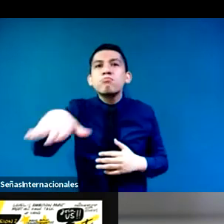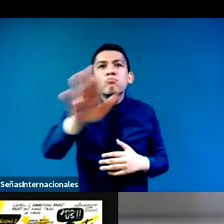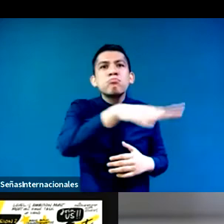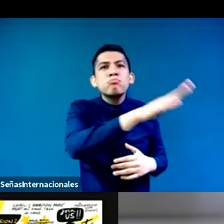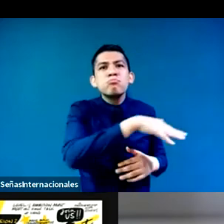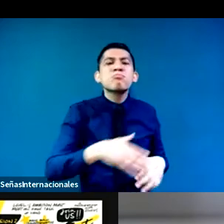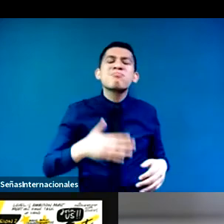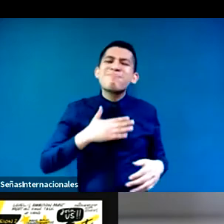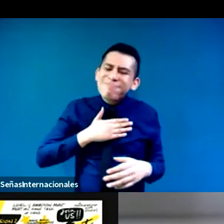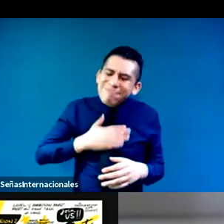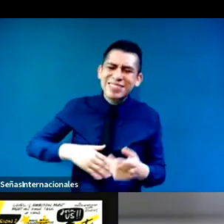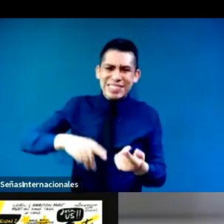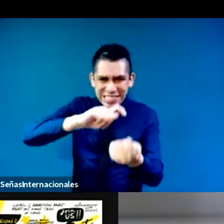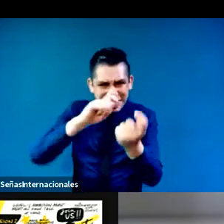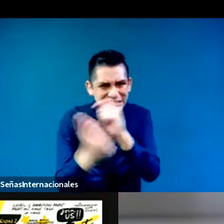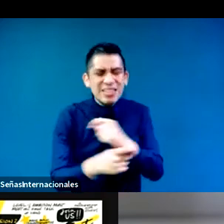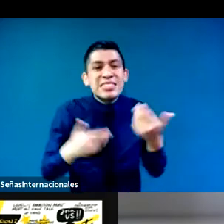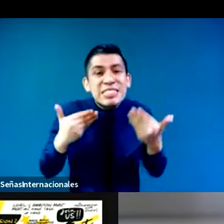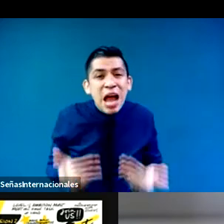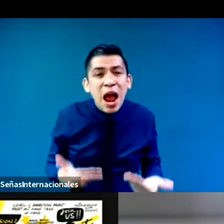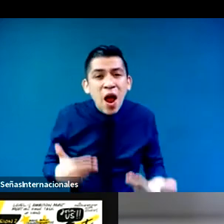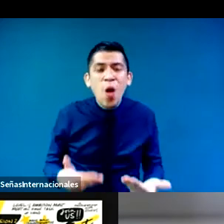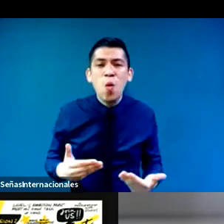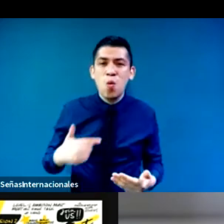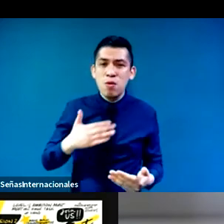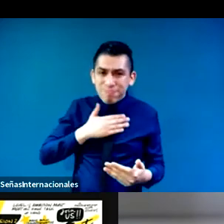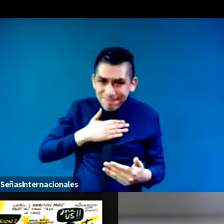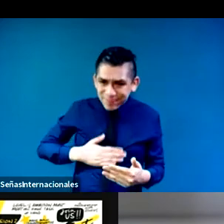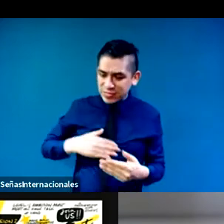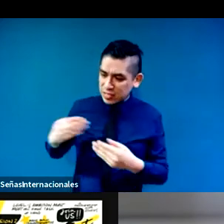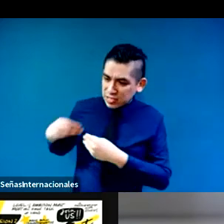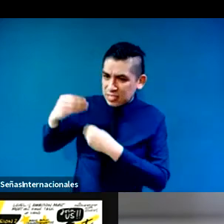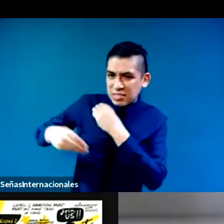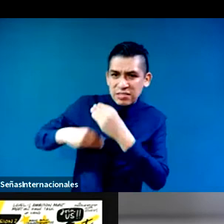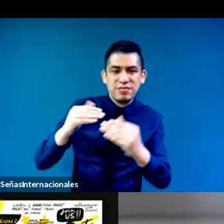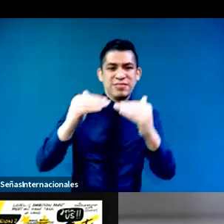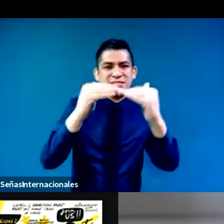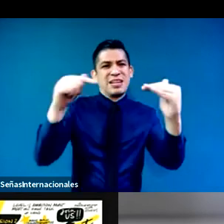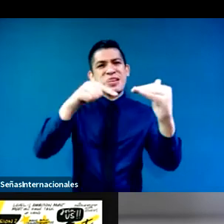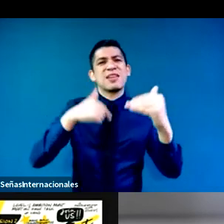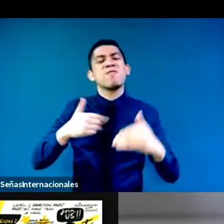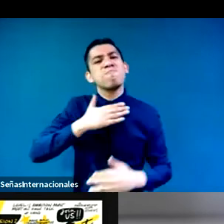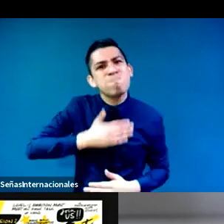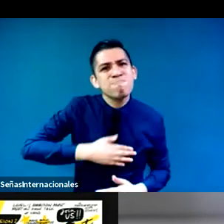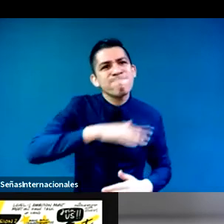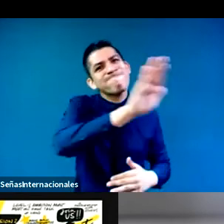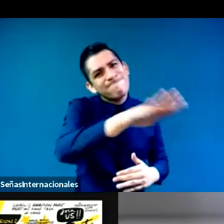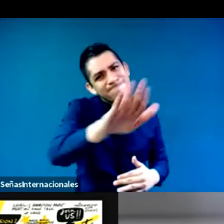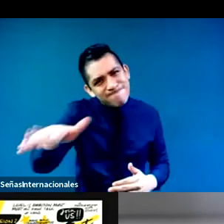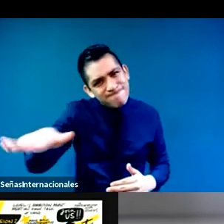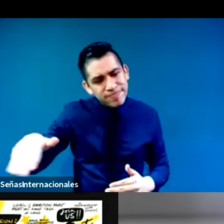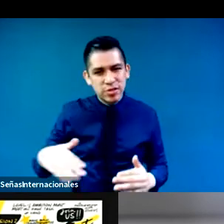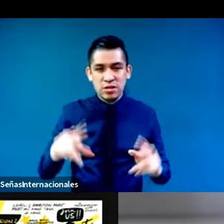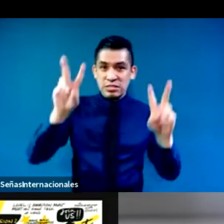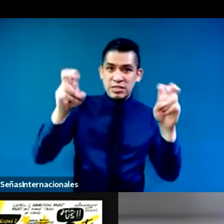De esto se trata la generación de la igualdad. Nosotros como Coalición de Acción por la Justicia y los Derechos Económicos